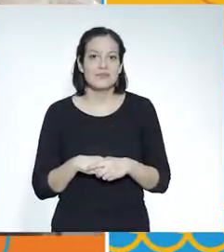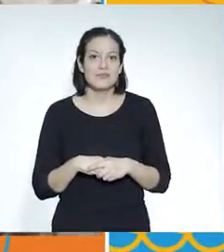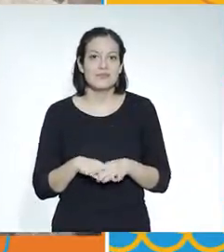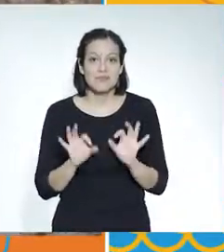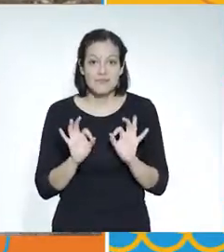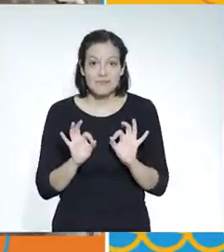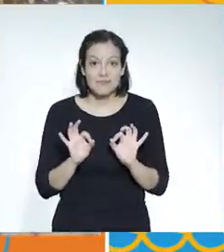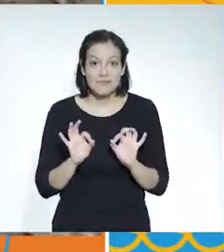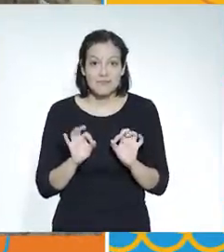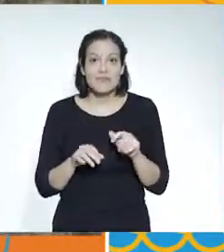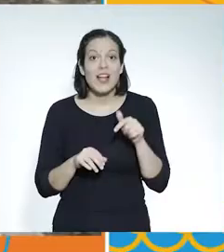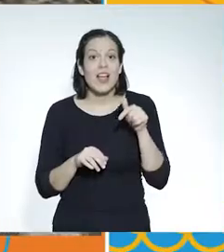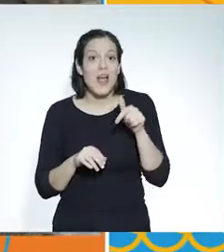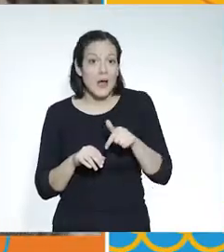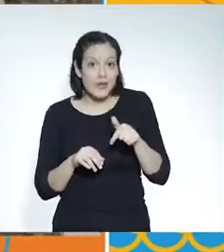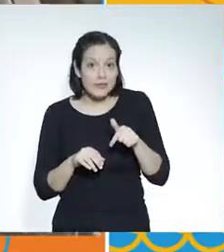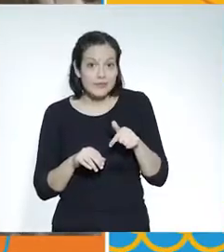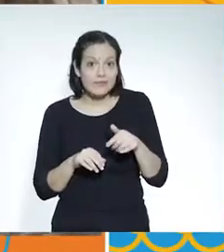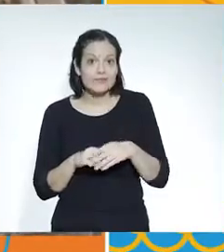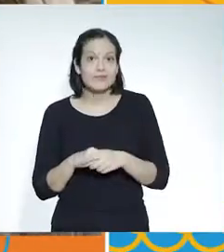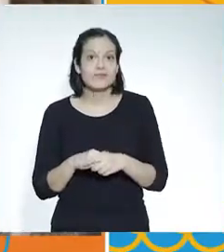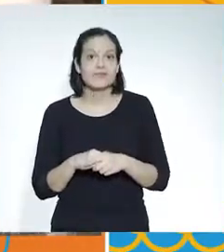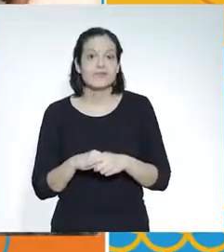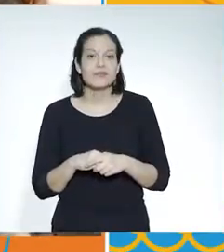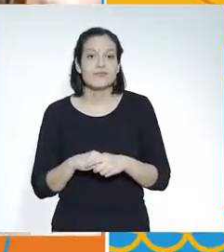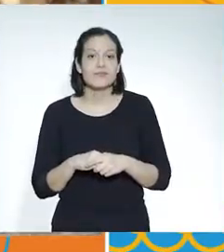¿Sí? Y ahora